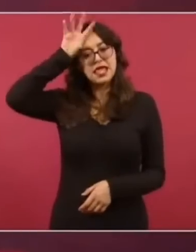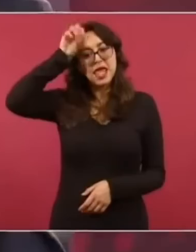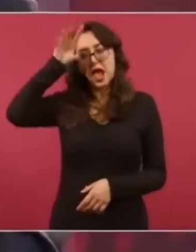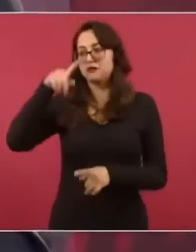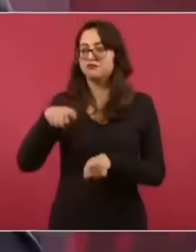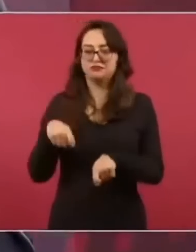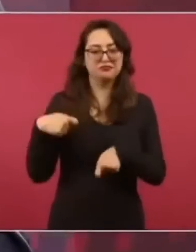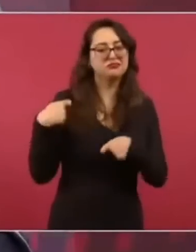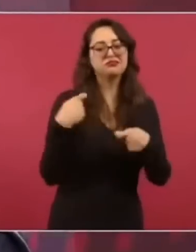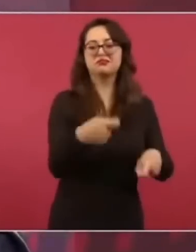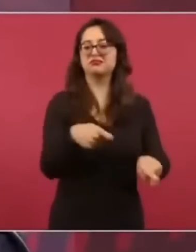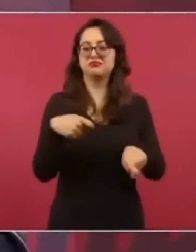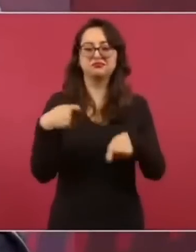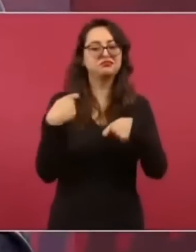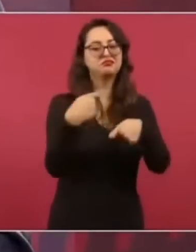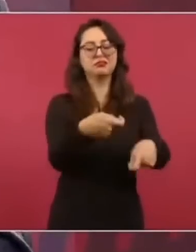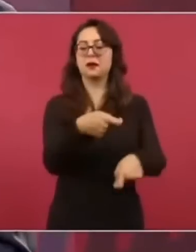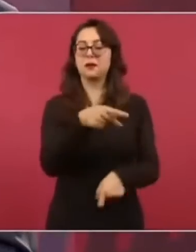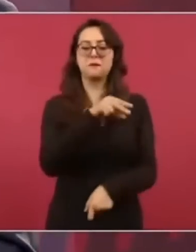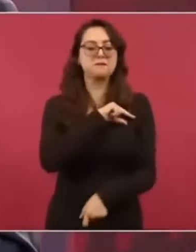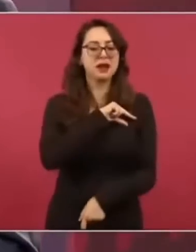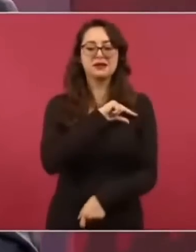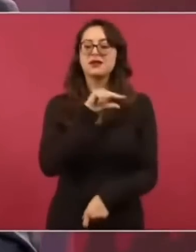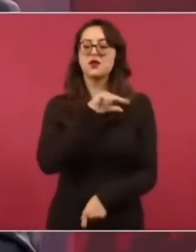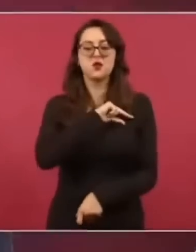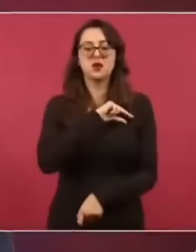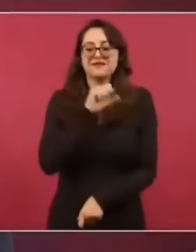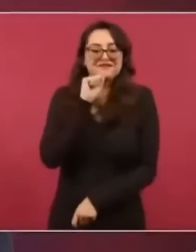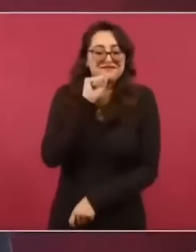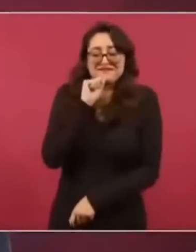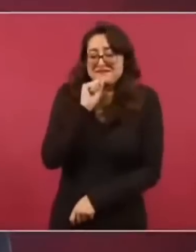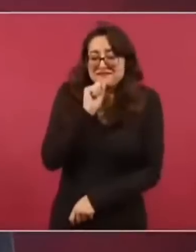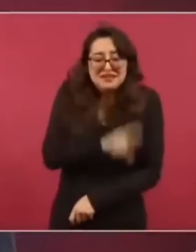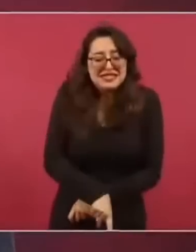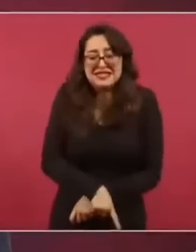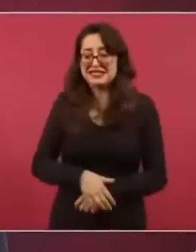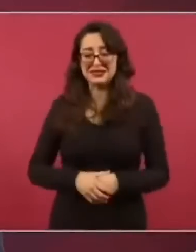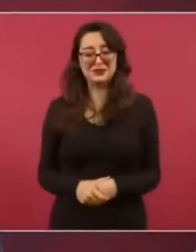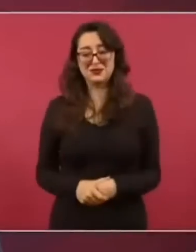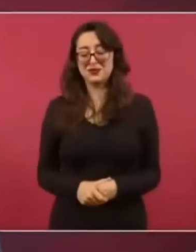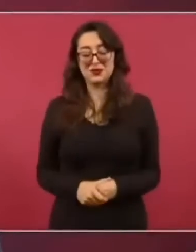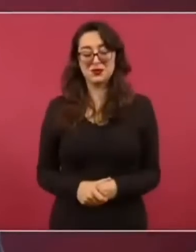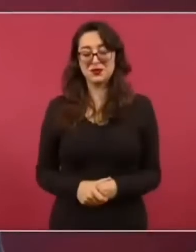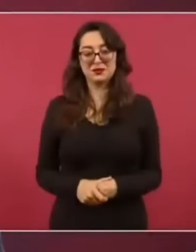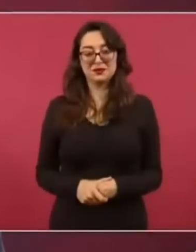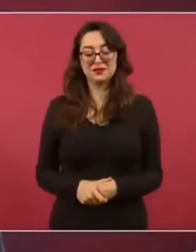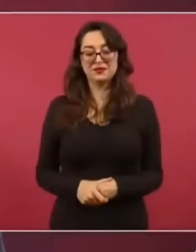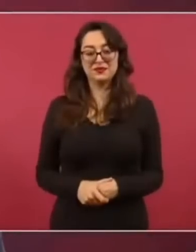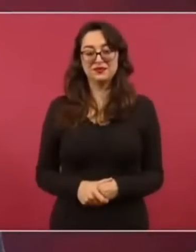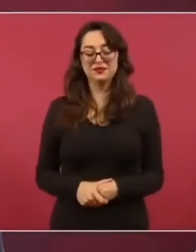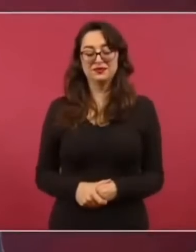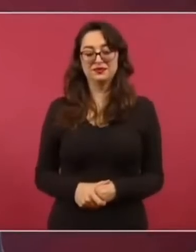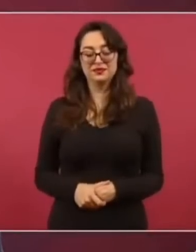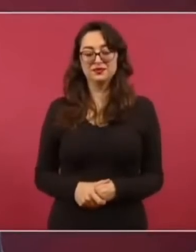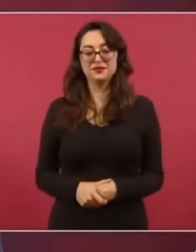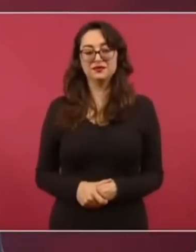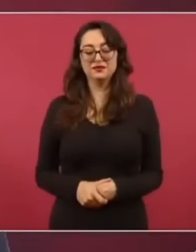Pues lo mismo, entregando concesiones para la explotación minera.